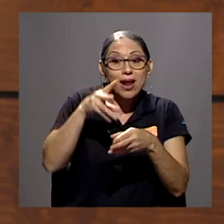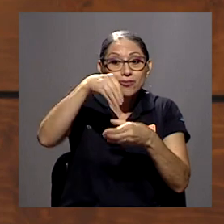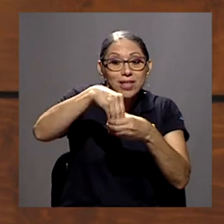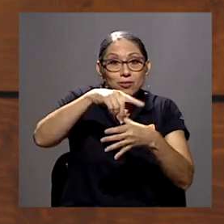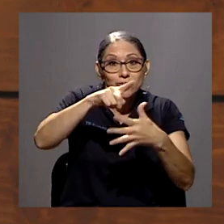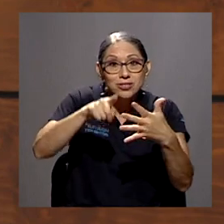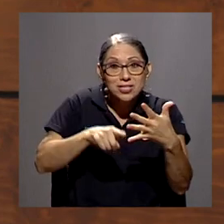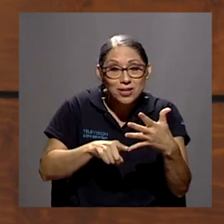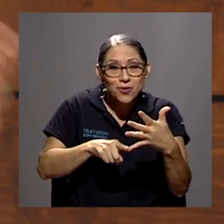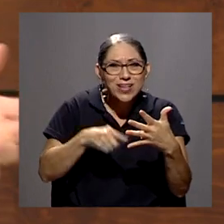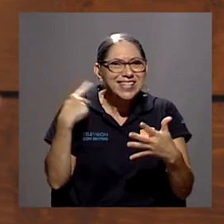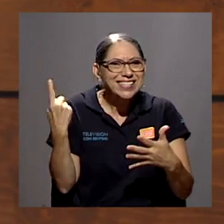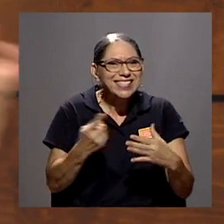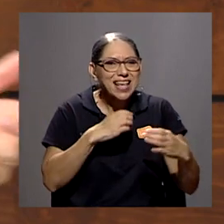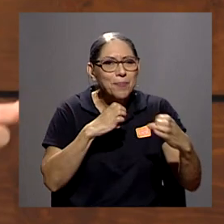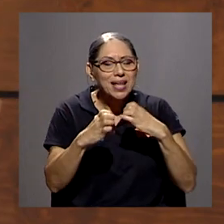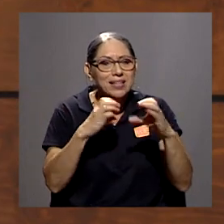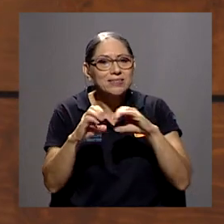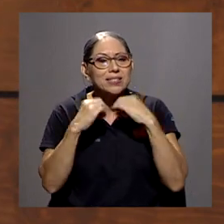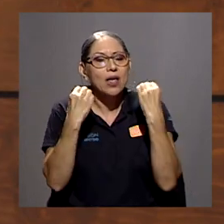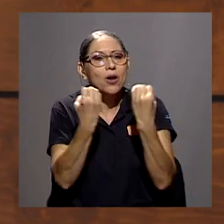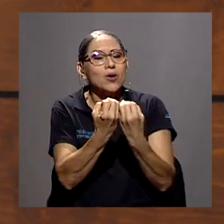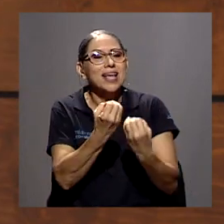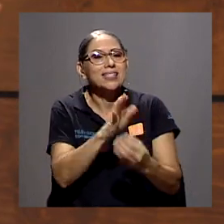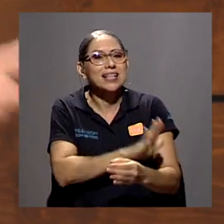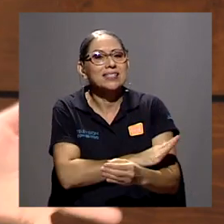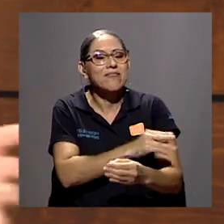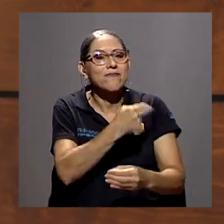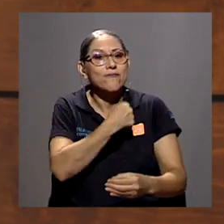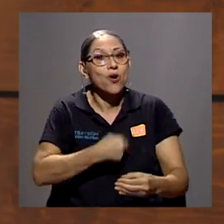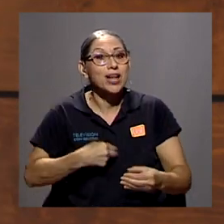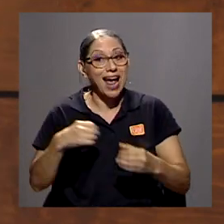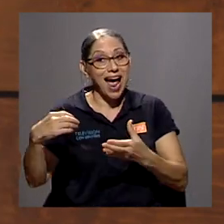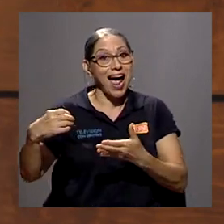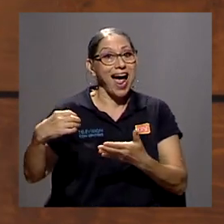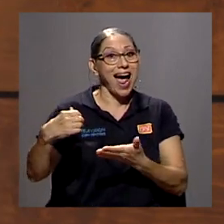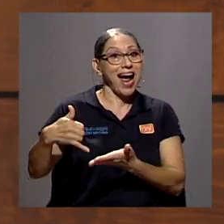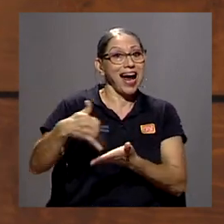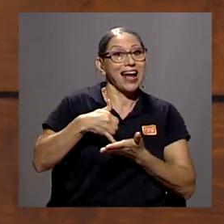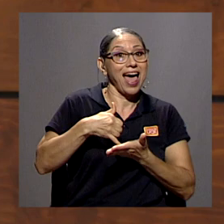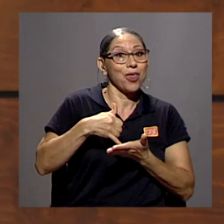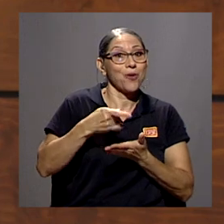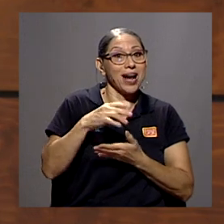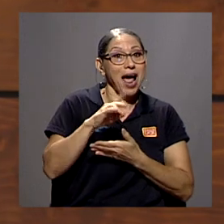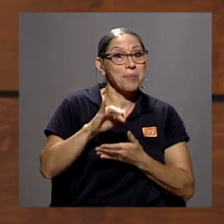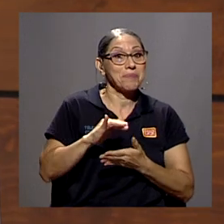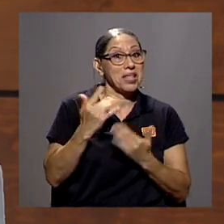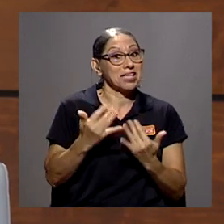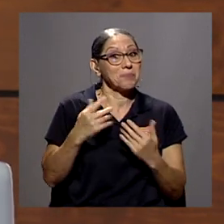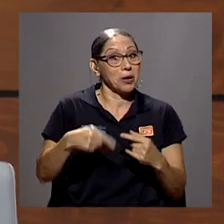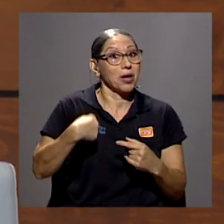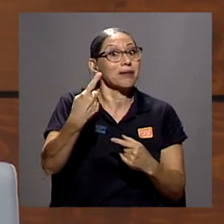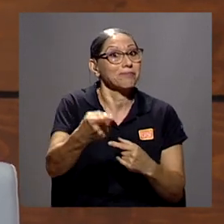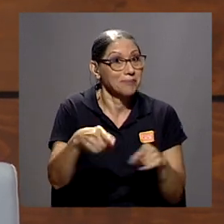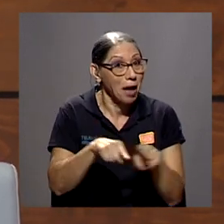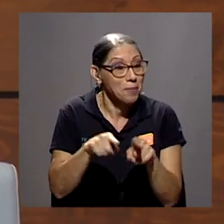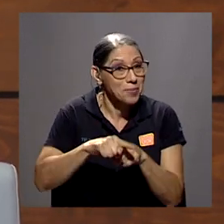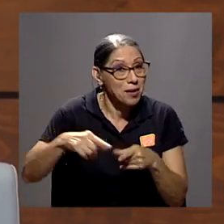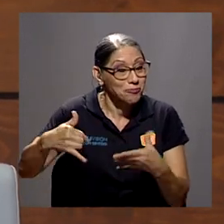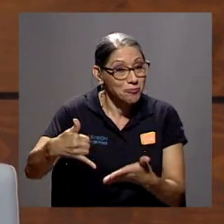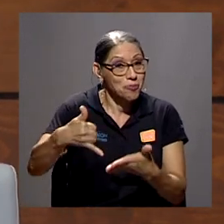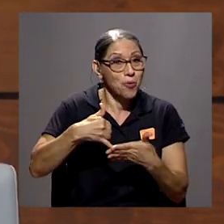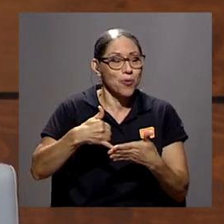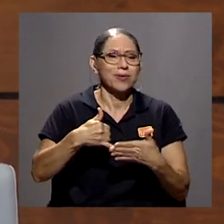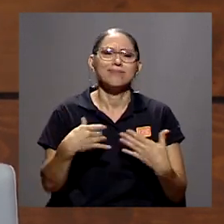siempre que entrevistado a la orquesta sinfónica de la uned y han ganado el grammy espero que en esta ocasión sea así es un